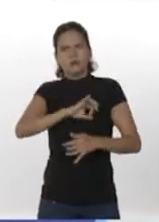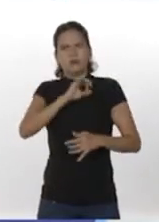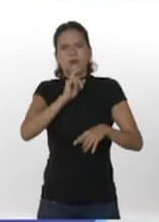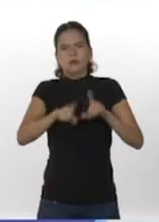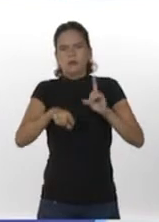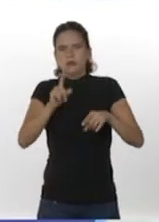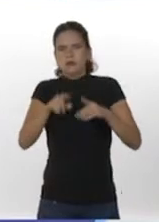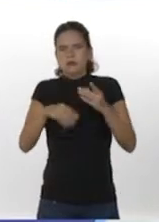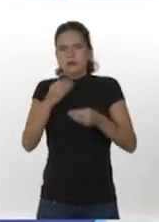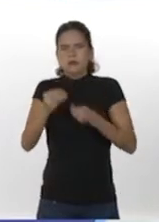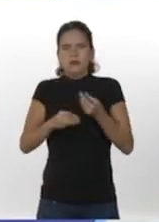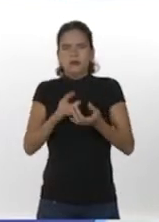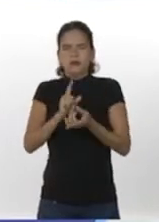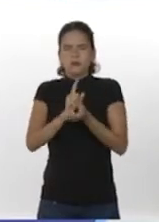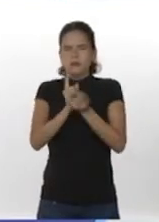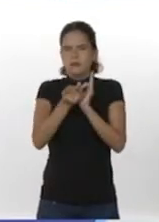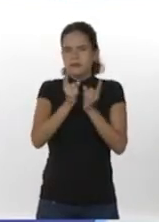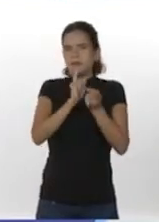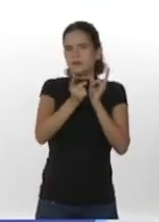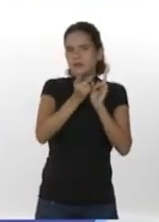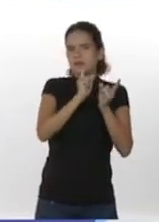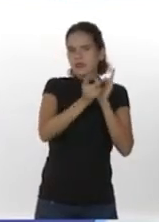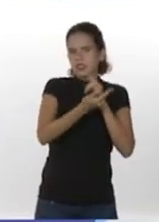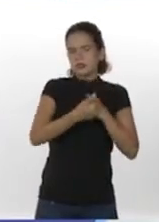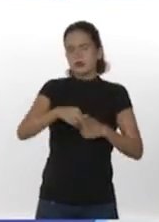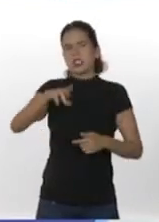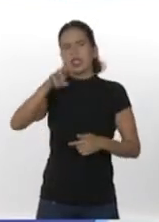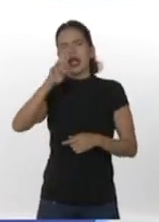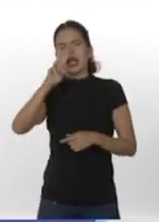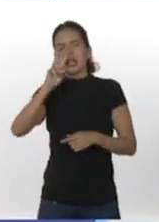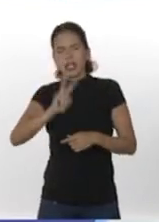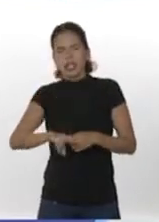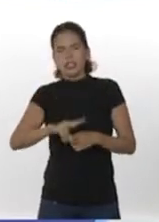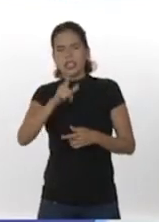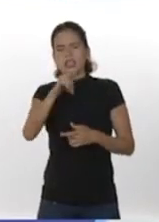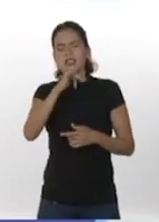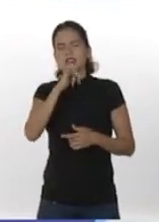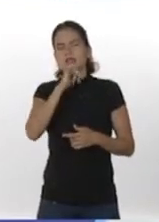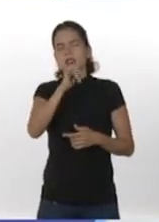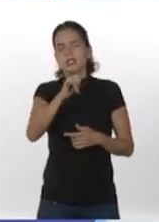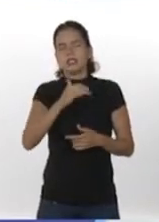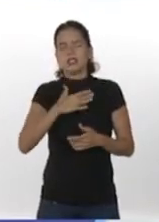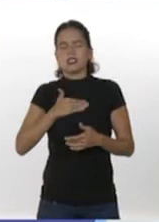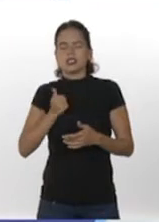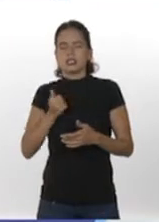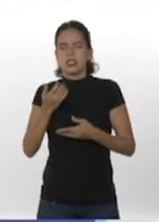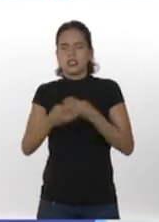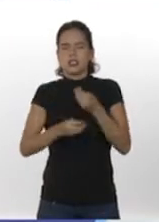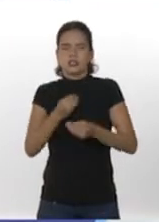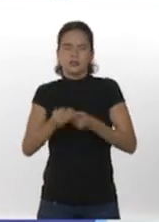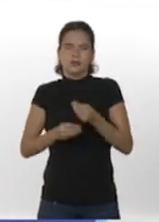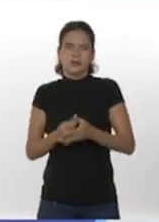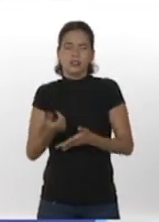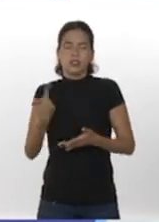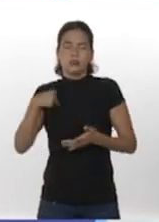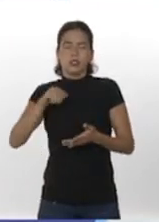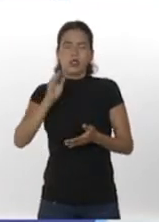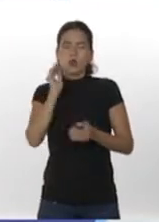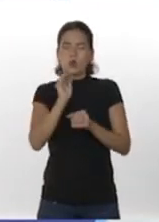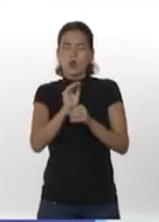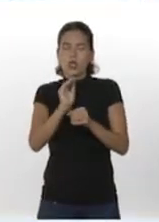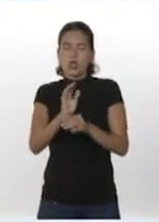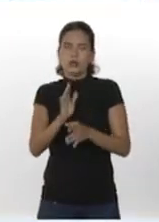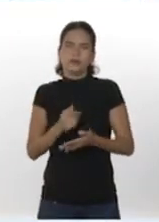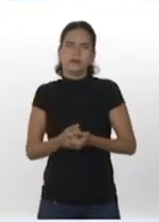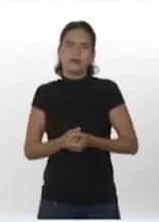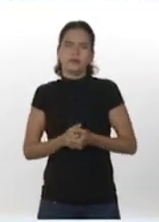que a veces tiende hasta a distorsionar la realidad de esa, digamos, mensaje que se quiere llegar a hacer. Entonces debemos